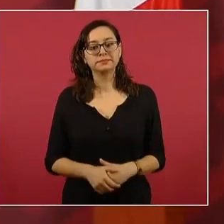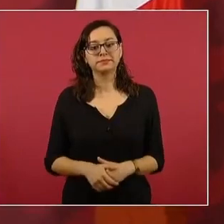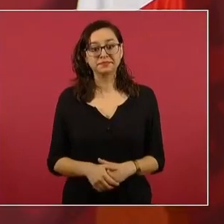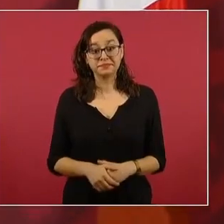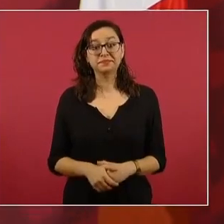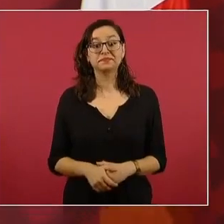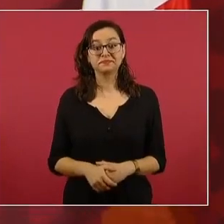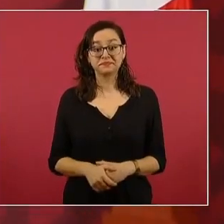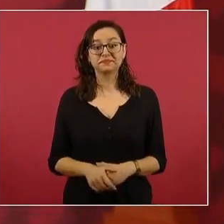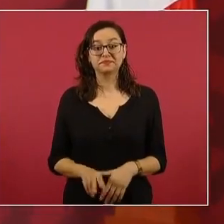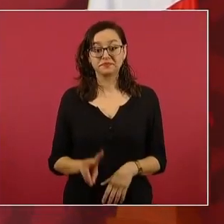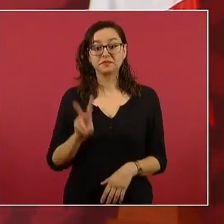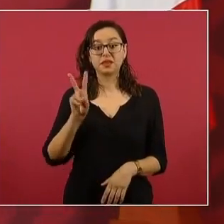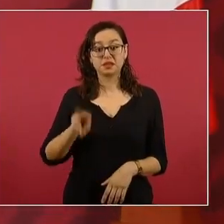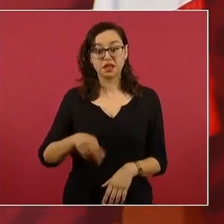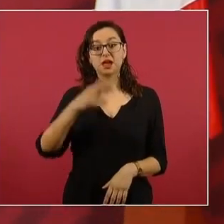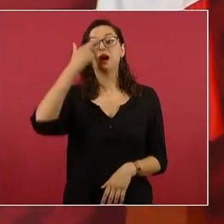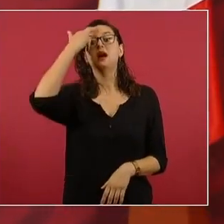Tiene razón